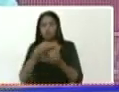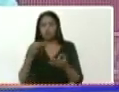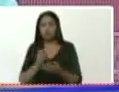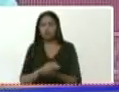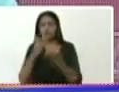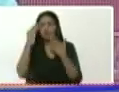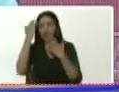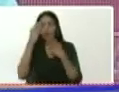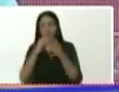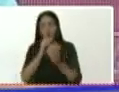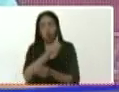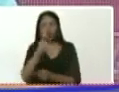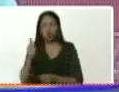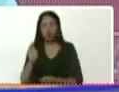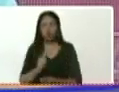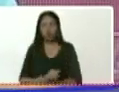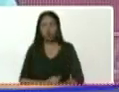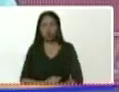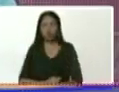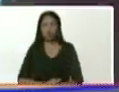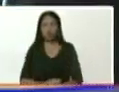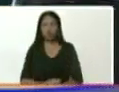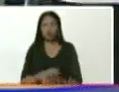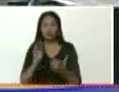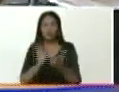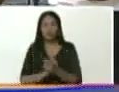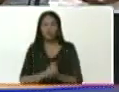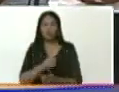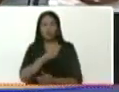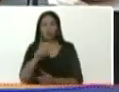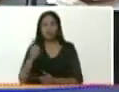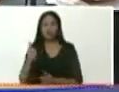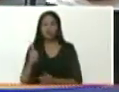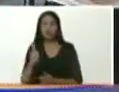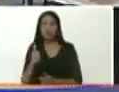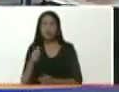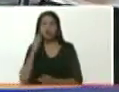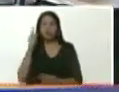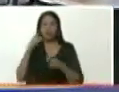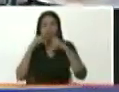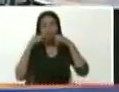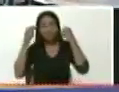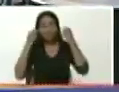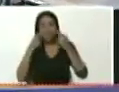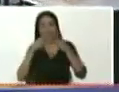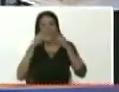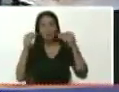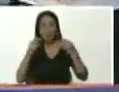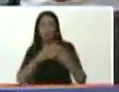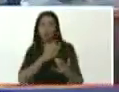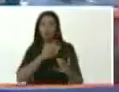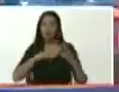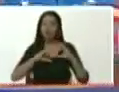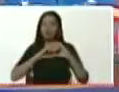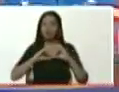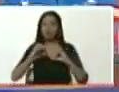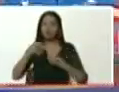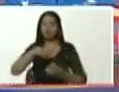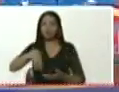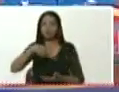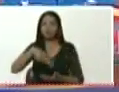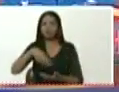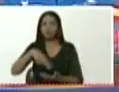Saludo a todos. Y a todas, camaradas, se le ve la sonrisa, corazón